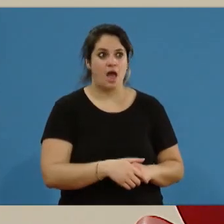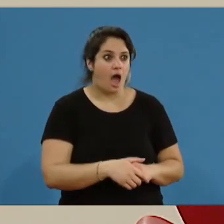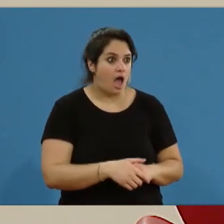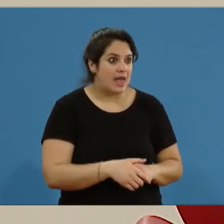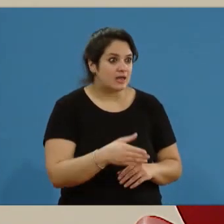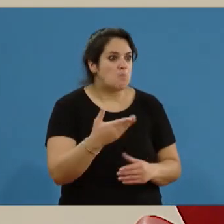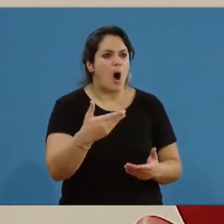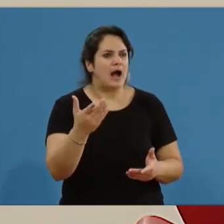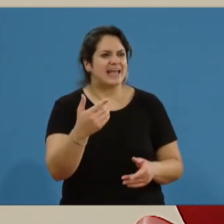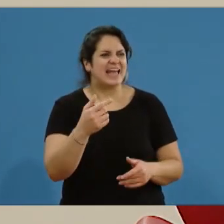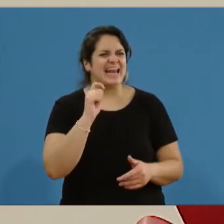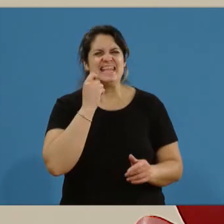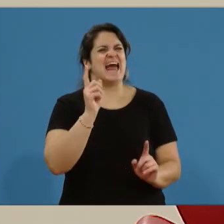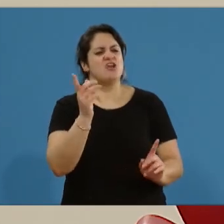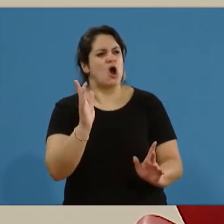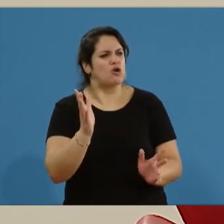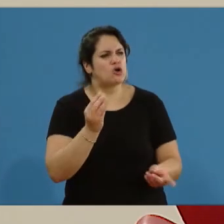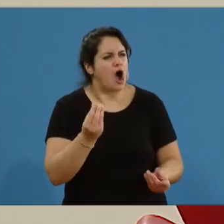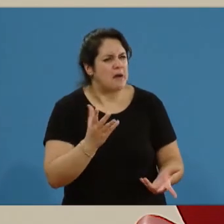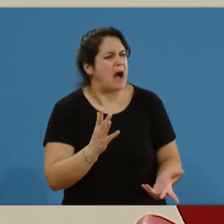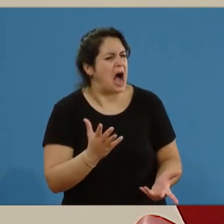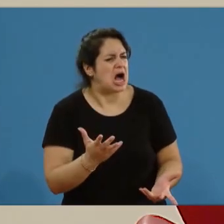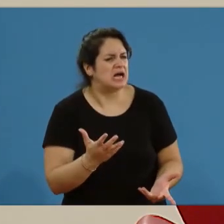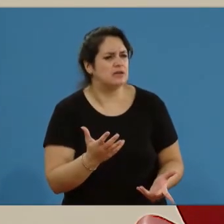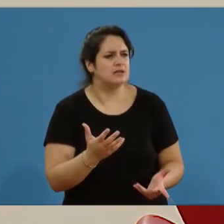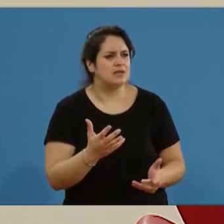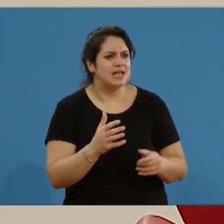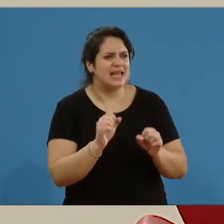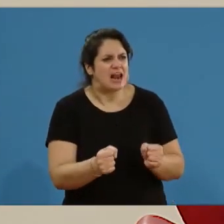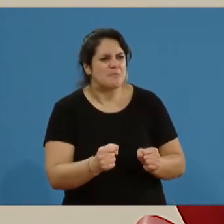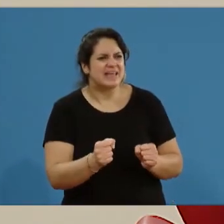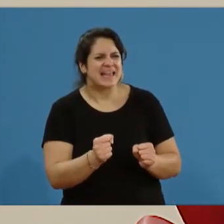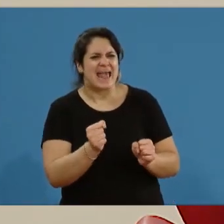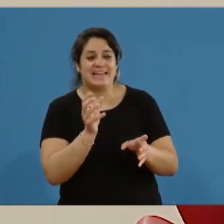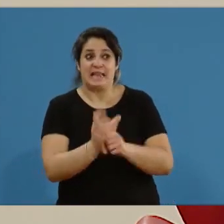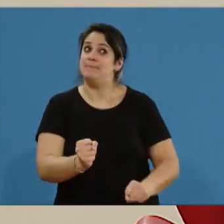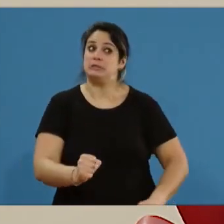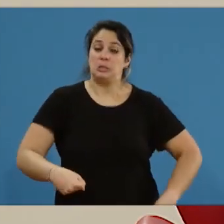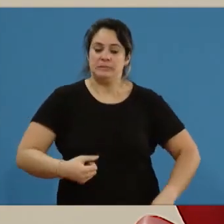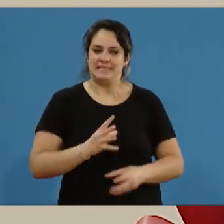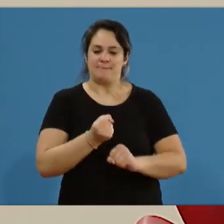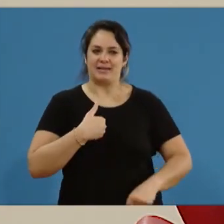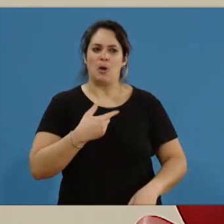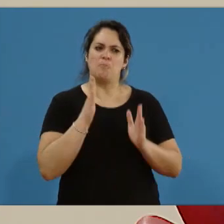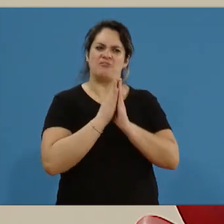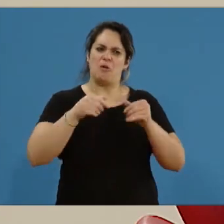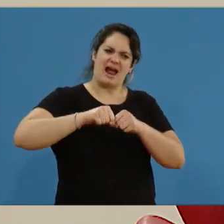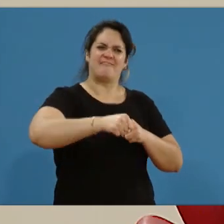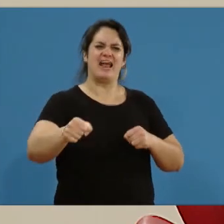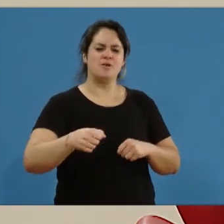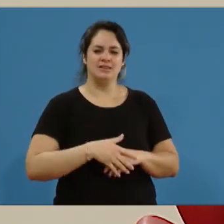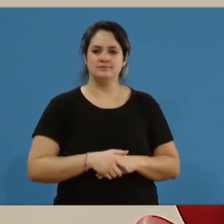¿Cómo era? ¿Cómo era, Natacha? ¿La rompiste? Te mato, ¿eh? Te mato, Natacha, por favor, abrí la puerta.